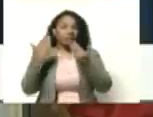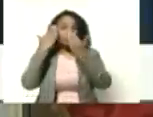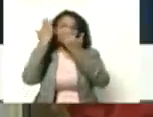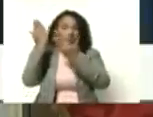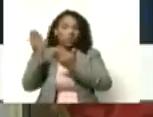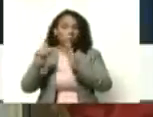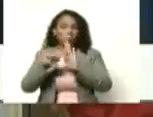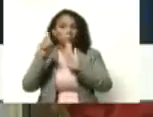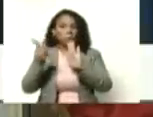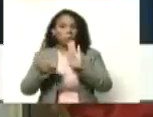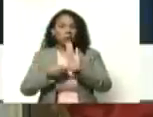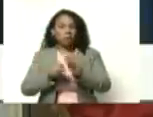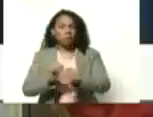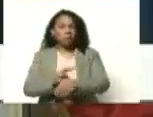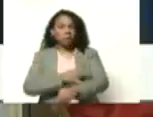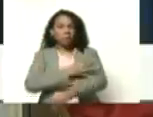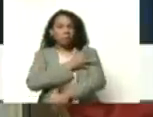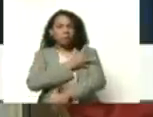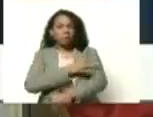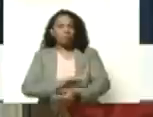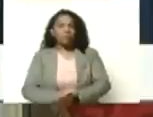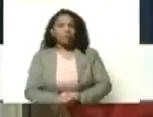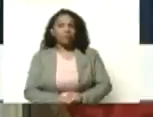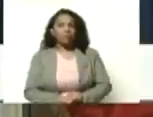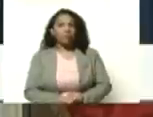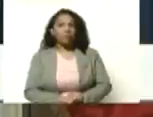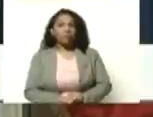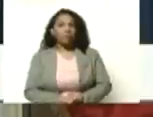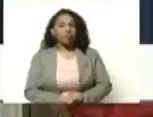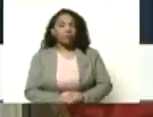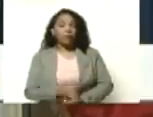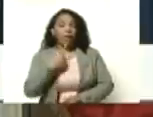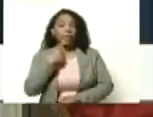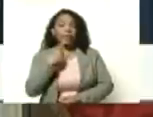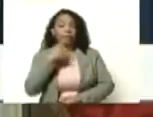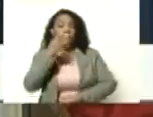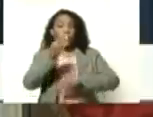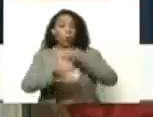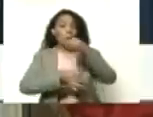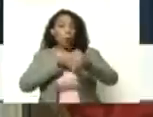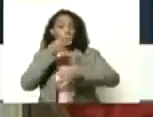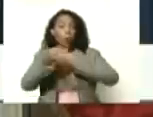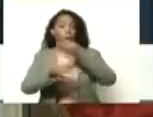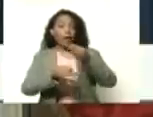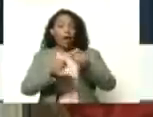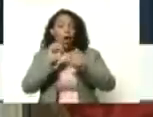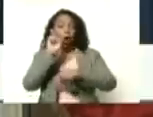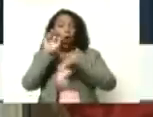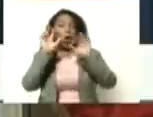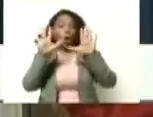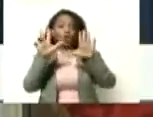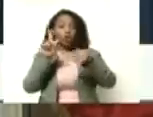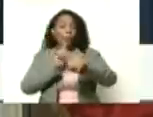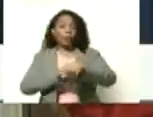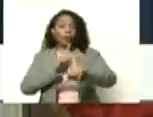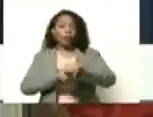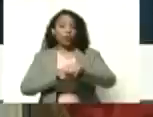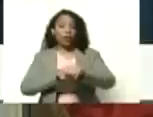totalmente escalofriante de talla en apenas 8 minutos